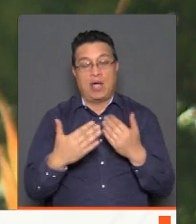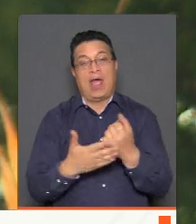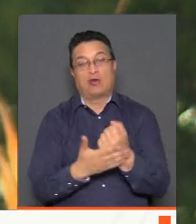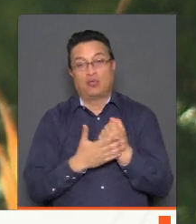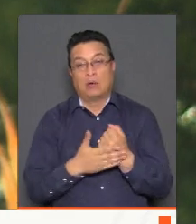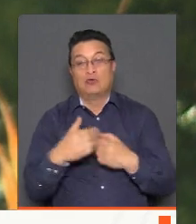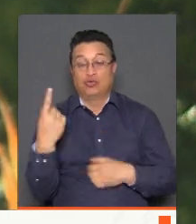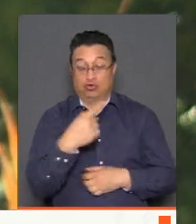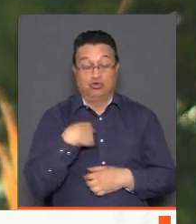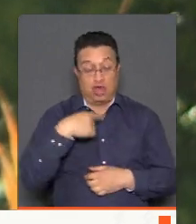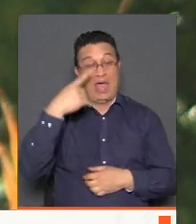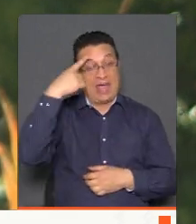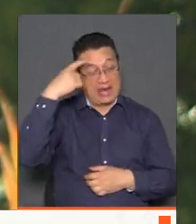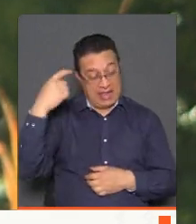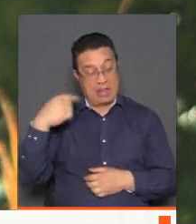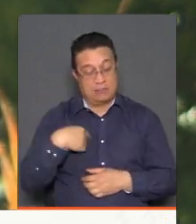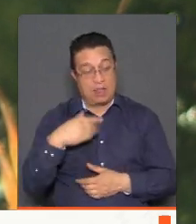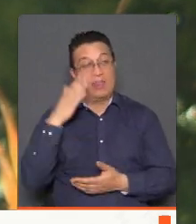que